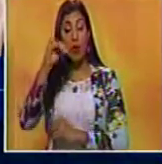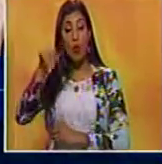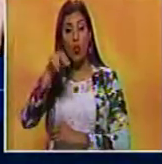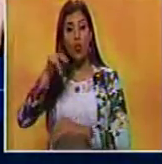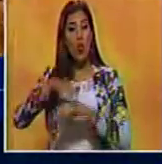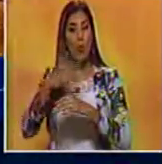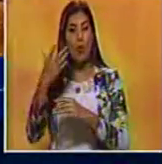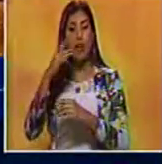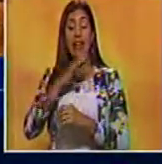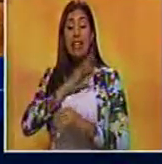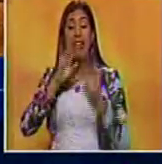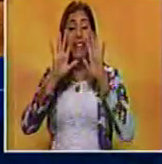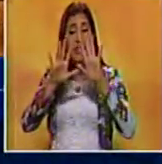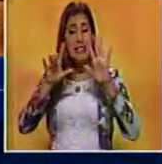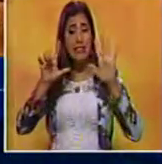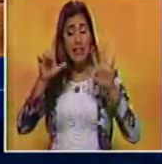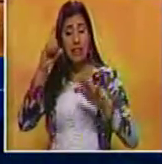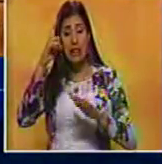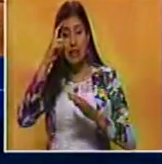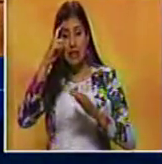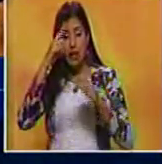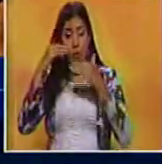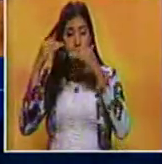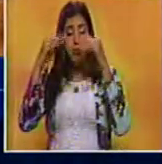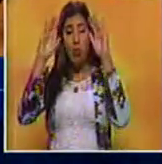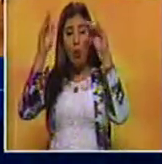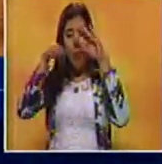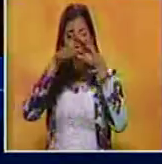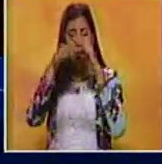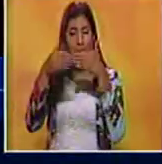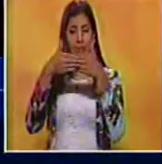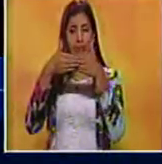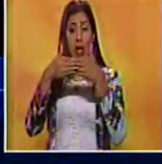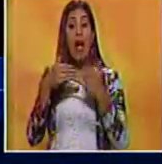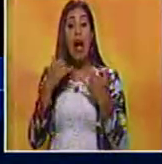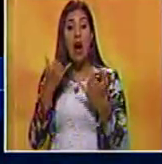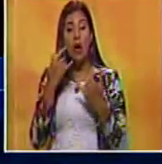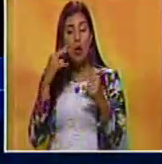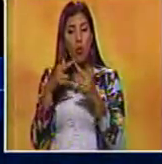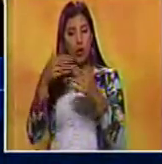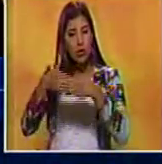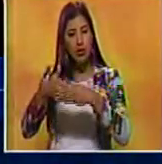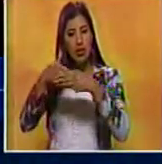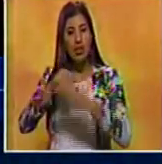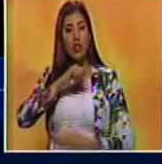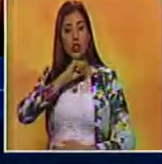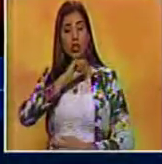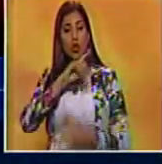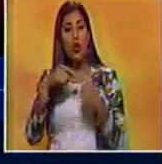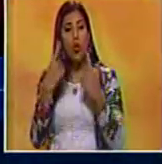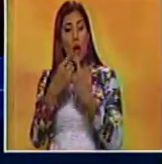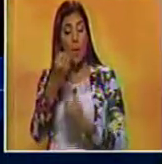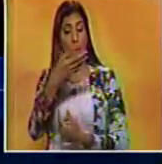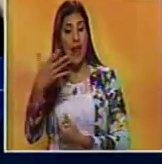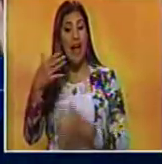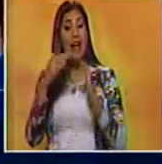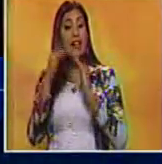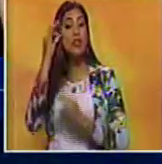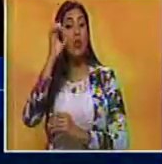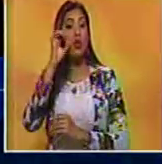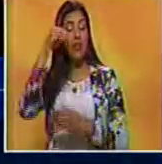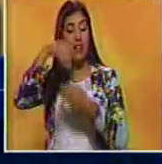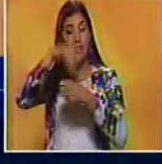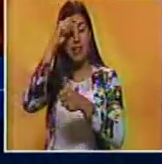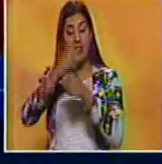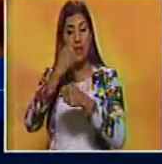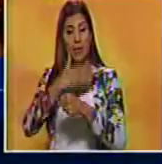tras haber pasado 17 días atrapados en una cueva. El encuentro tuvo lugar en el histórico Salón Blanco de la Casa Rosada en el